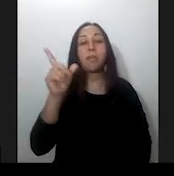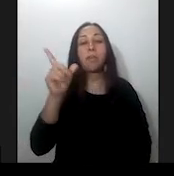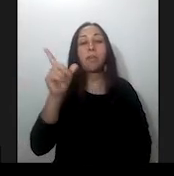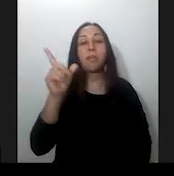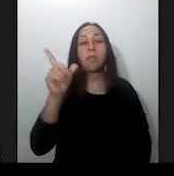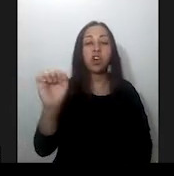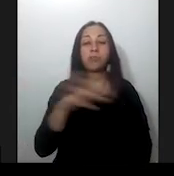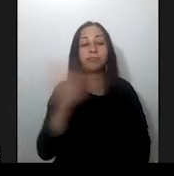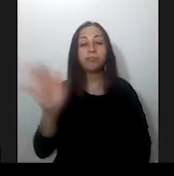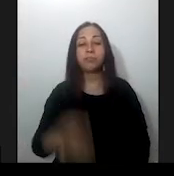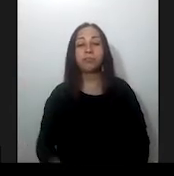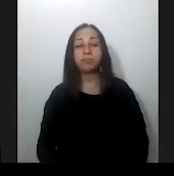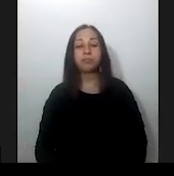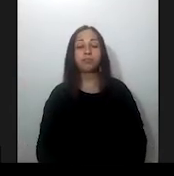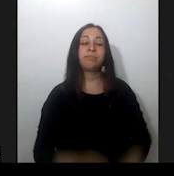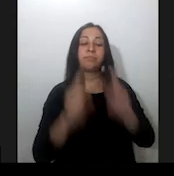y vuelvo al origen.